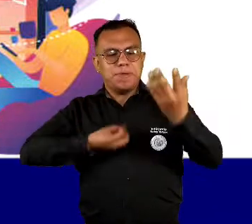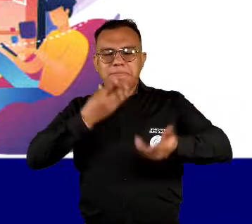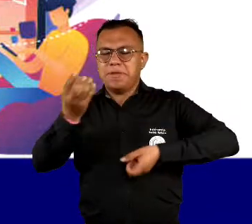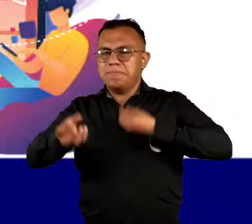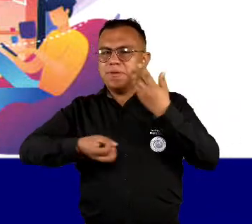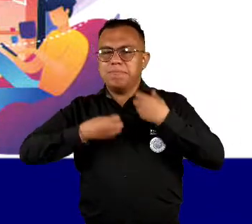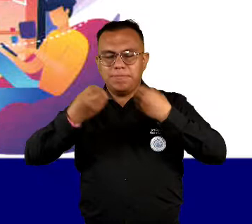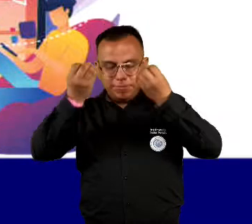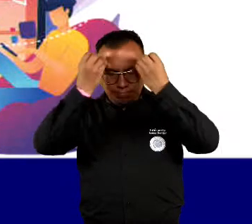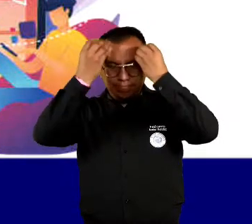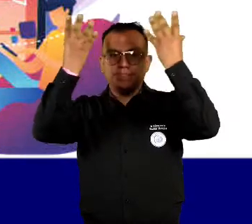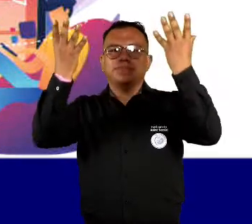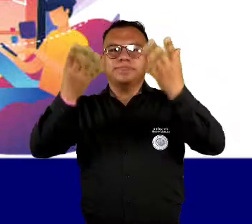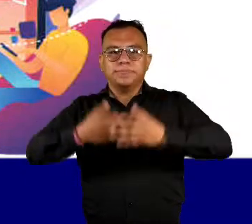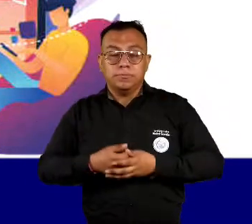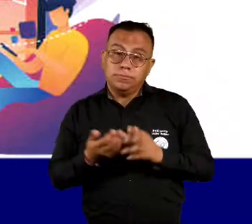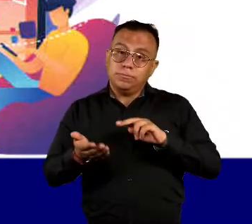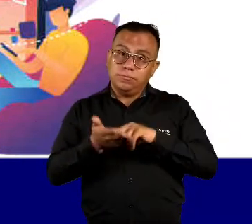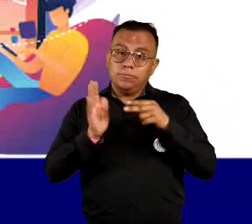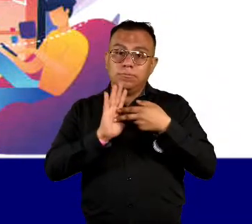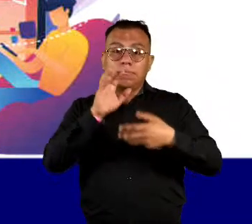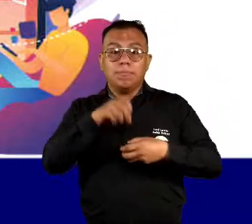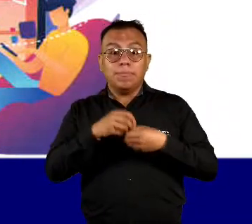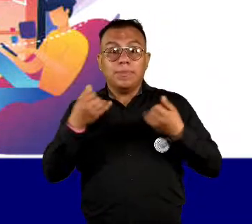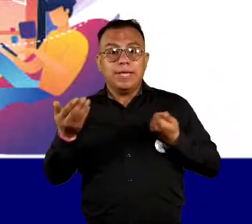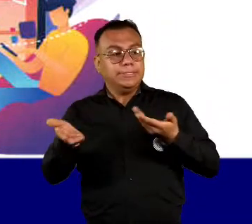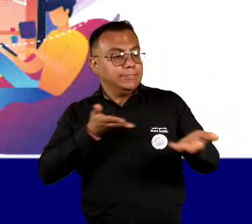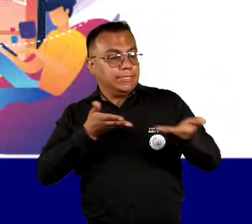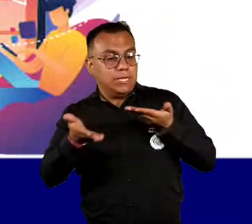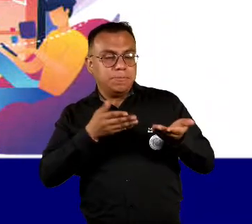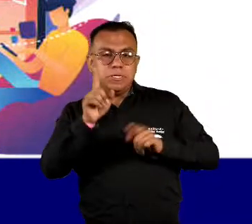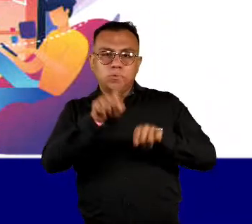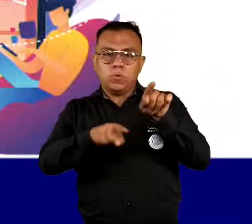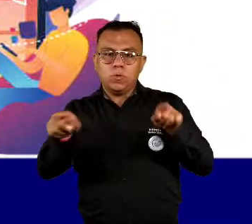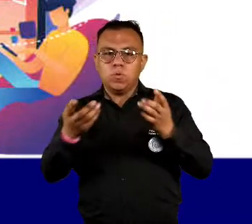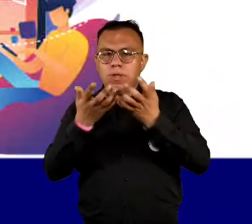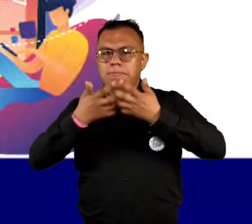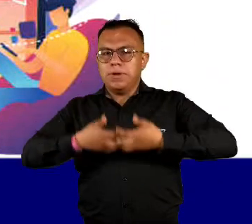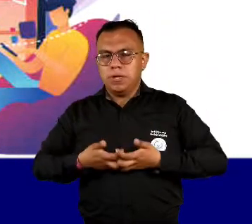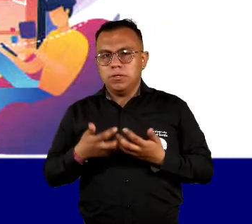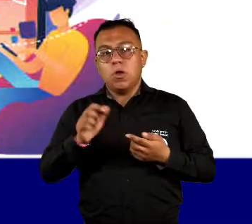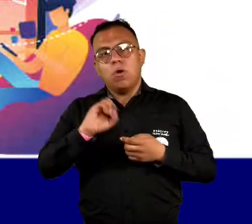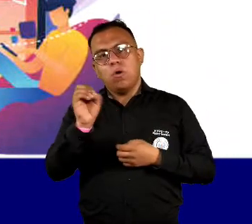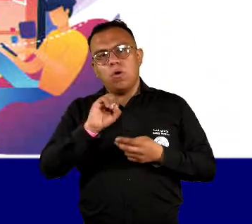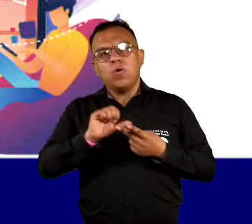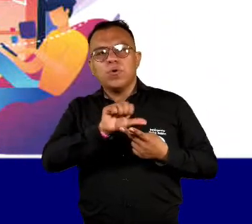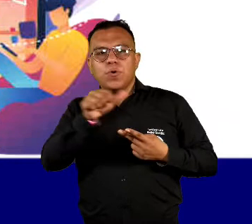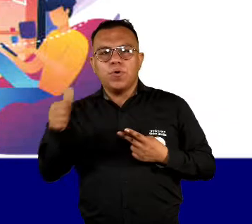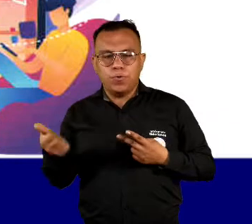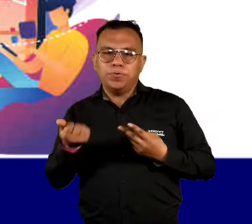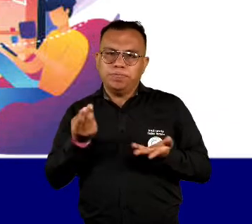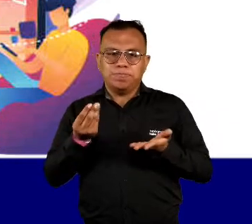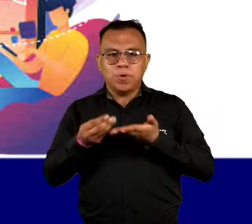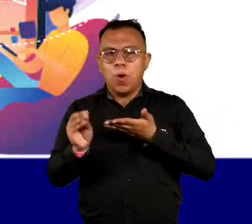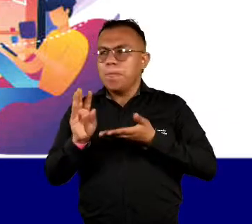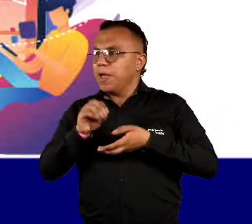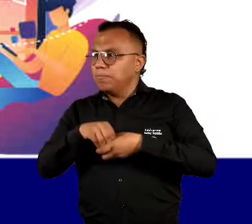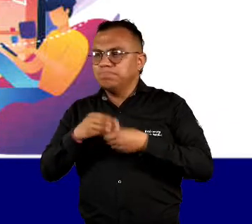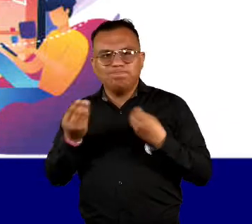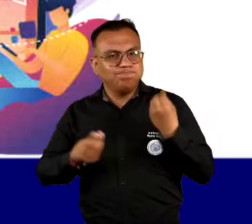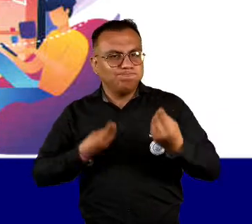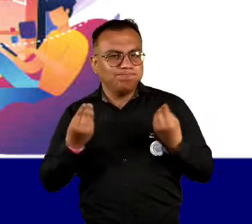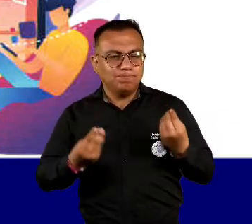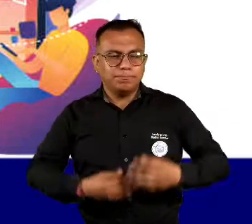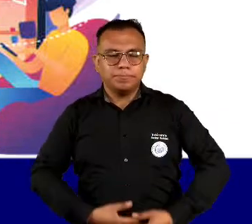explote está ya sea se está ofreciendo servicios para alguna empresa o ya sea estás haciendo tu juego propio